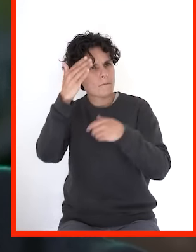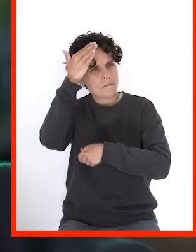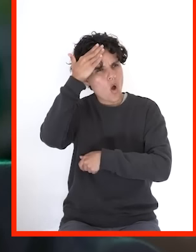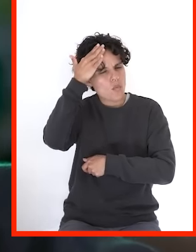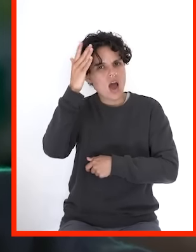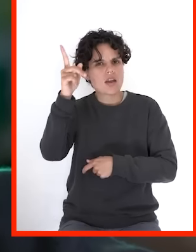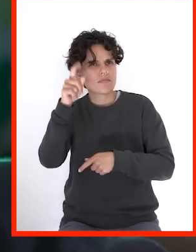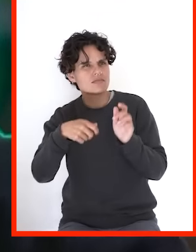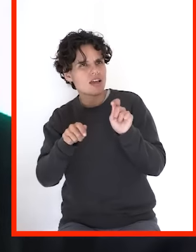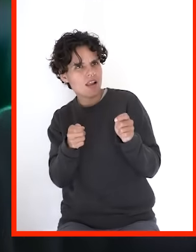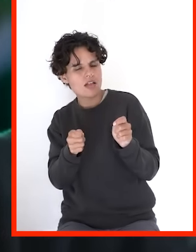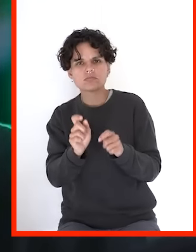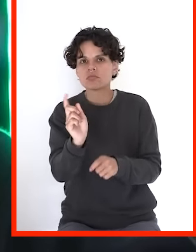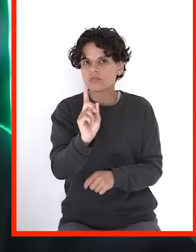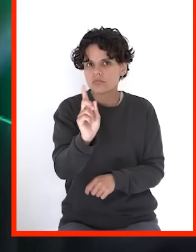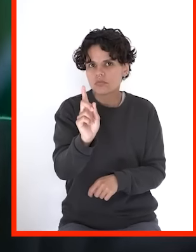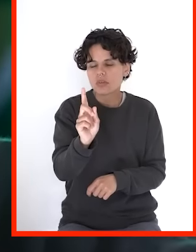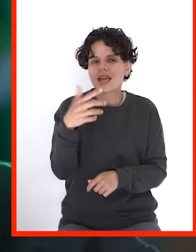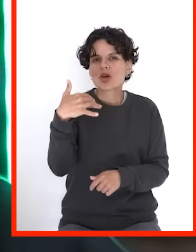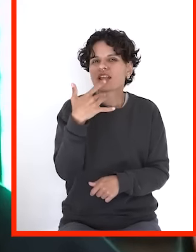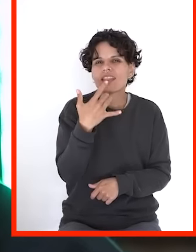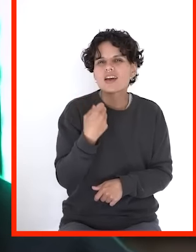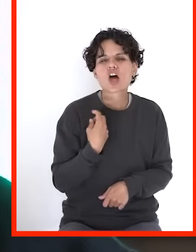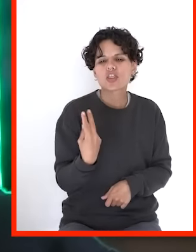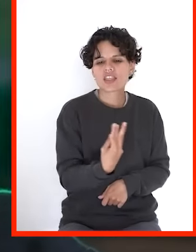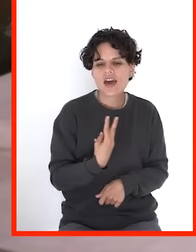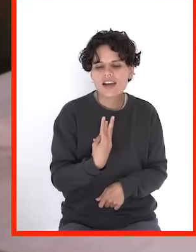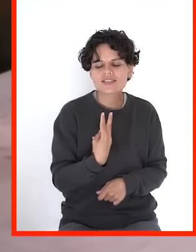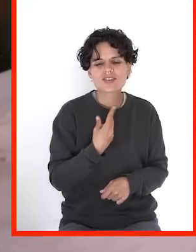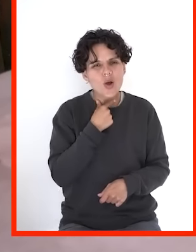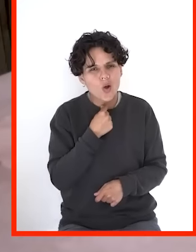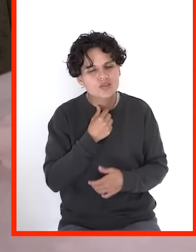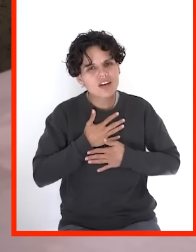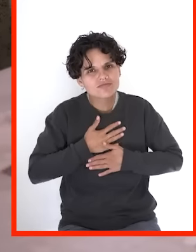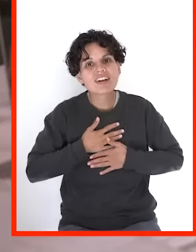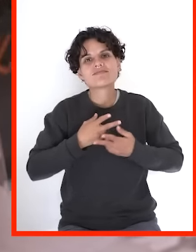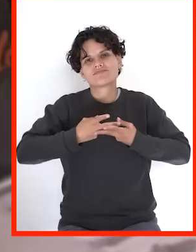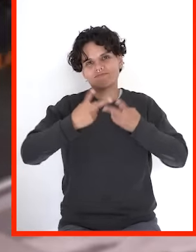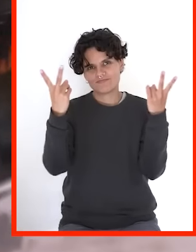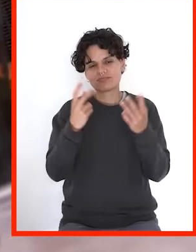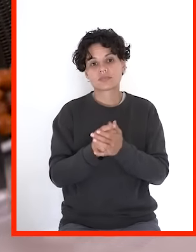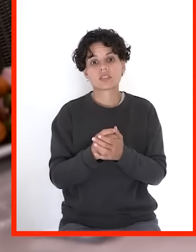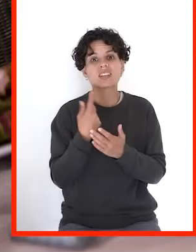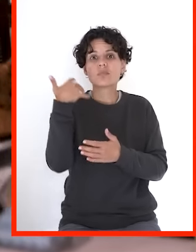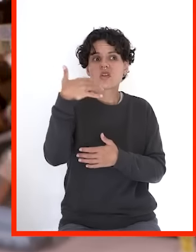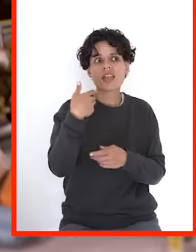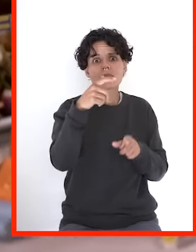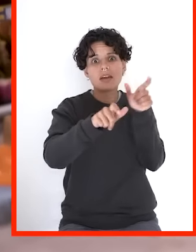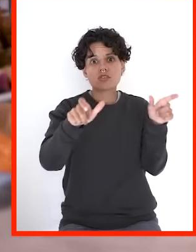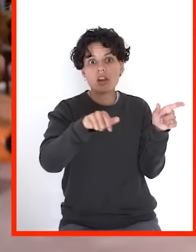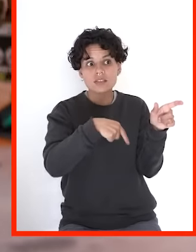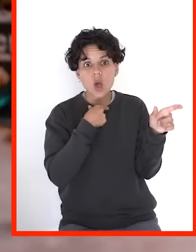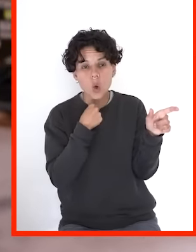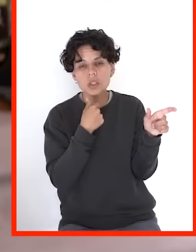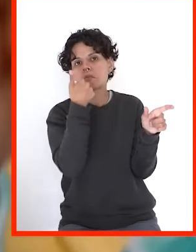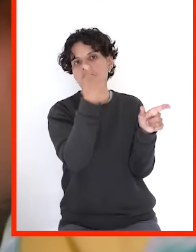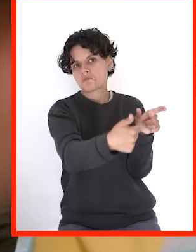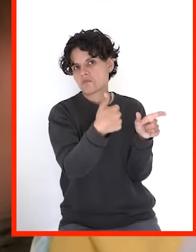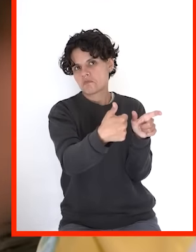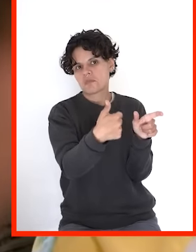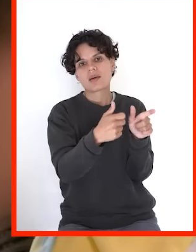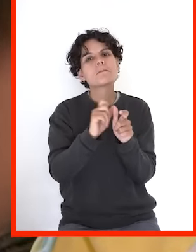No, es como que a nosotros nos guste y si a nosotros nos gusta, sale. De ahí a que la gente le guste, la raja. Si a la gente le